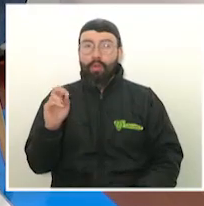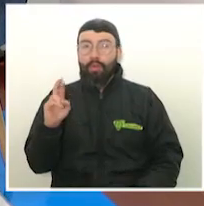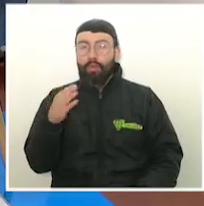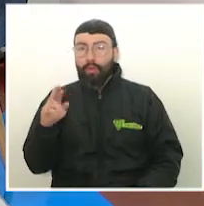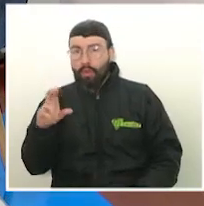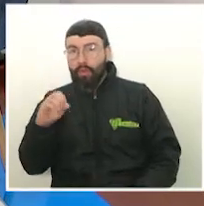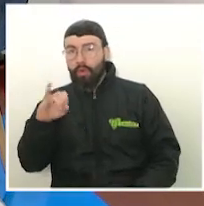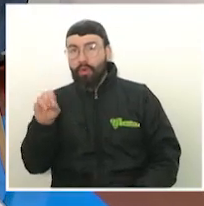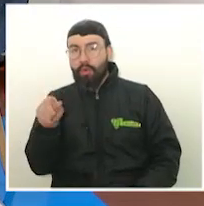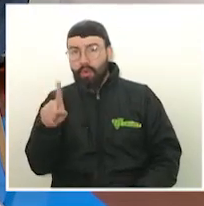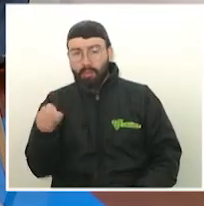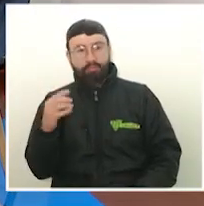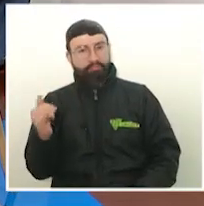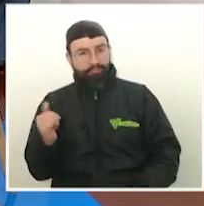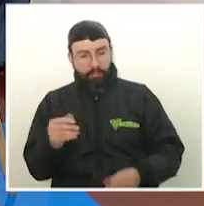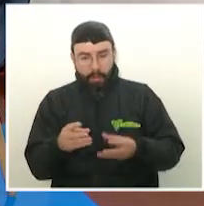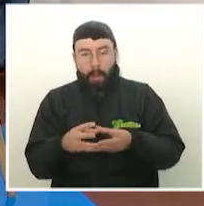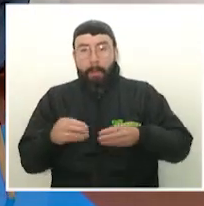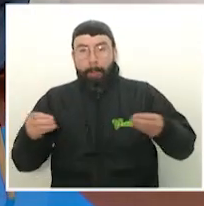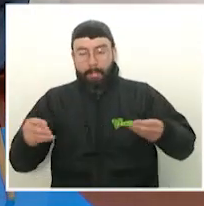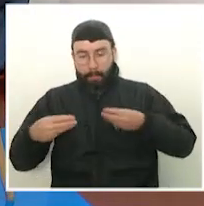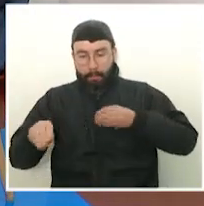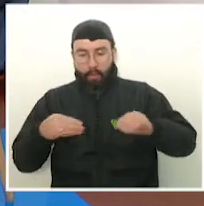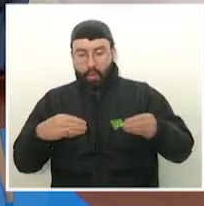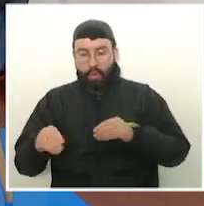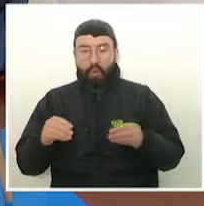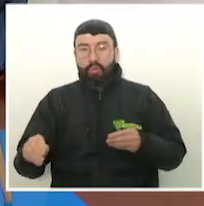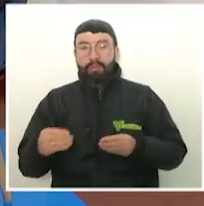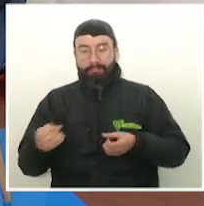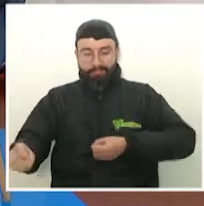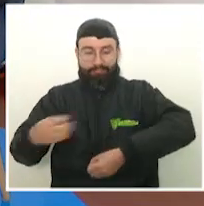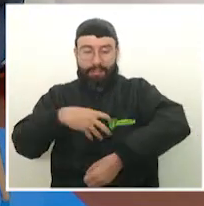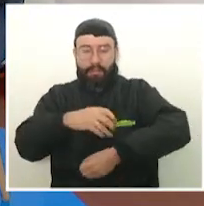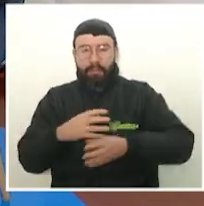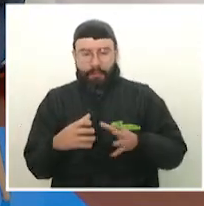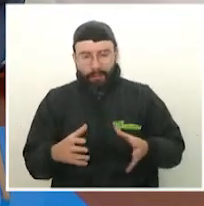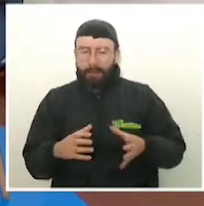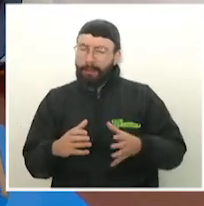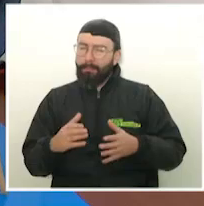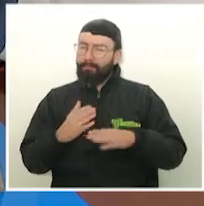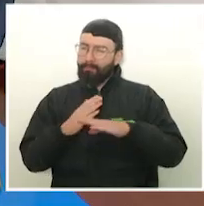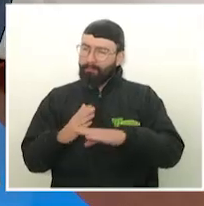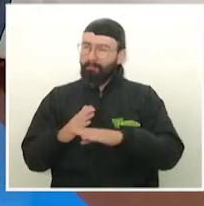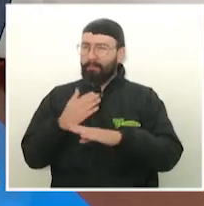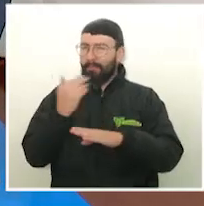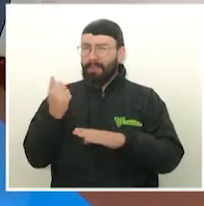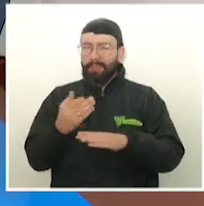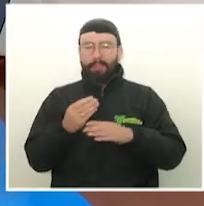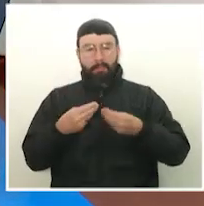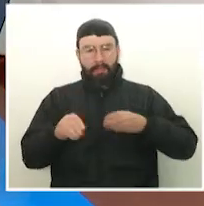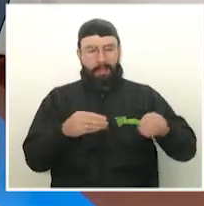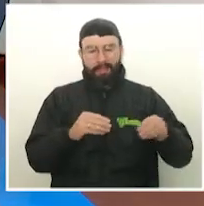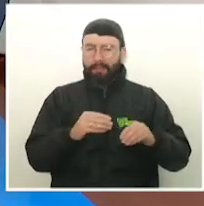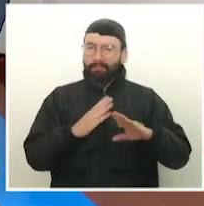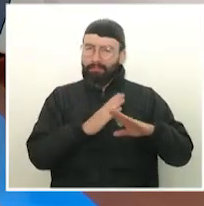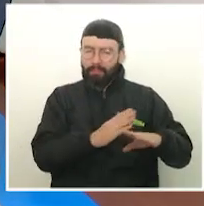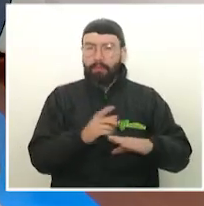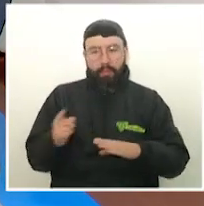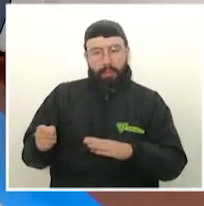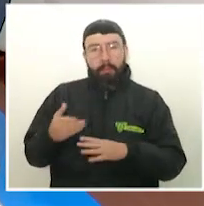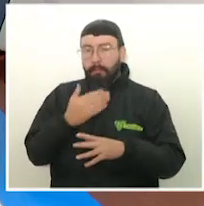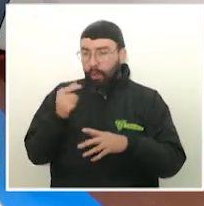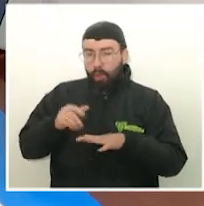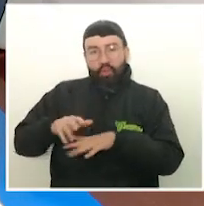en donde a través de estas bolsas estamos tratando de generar más conciencia para no utilizar bolsas de plástico, lo mismo con los vasos